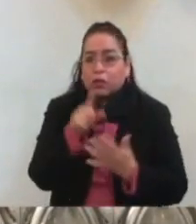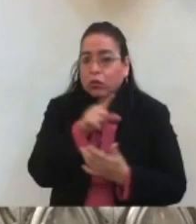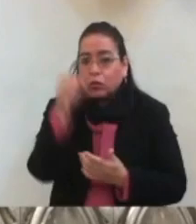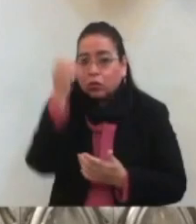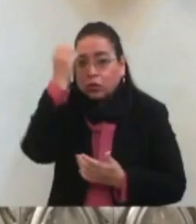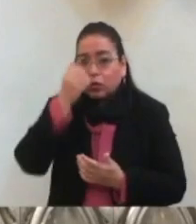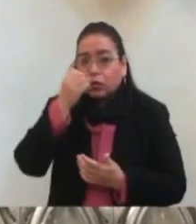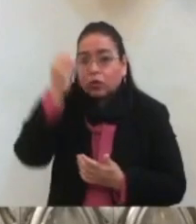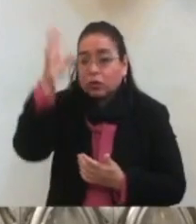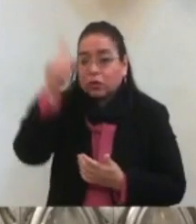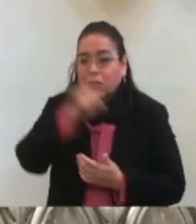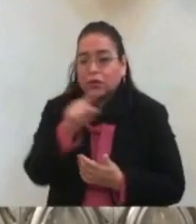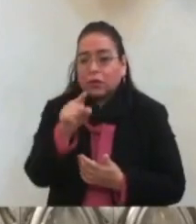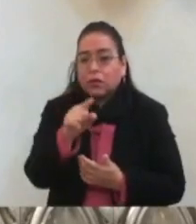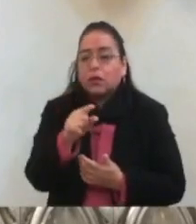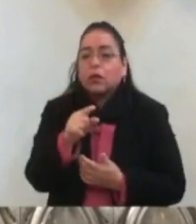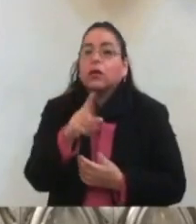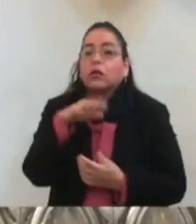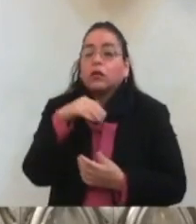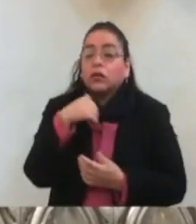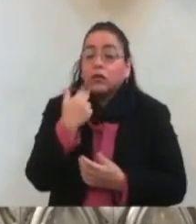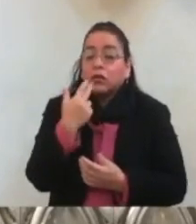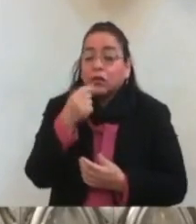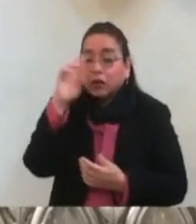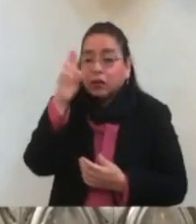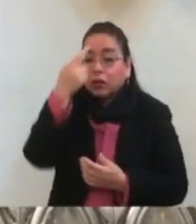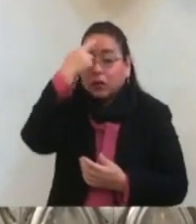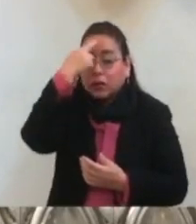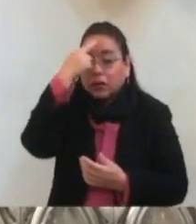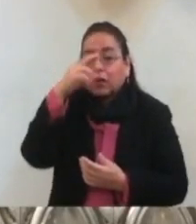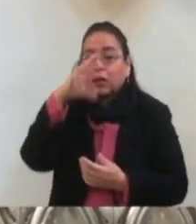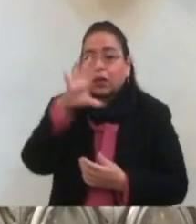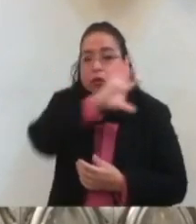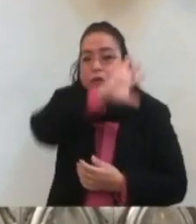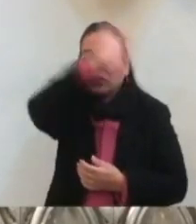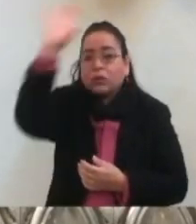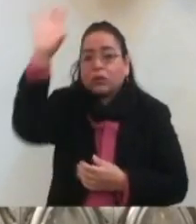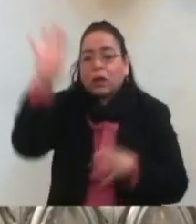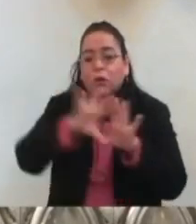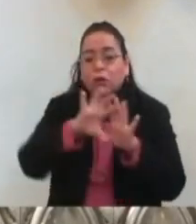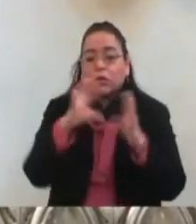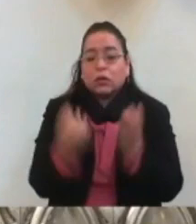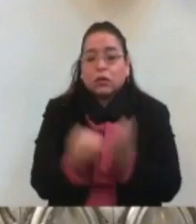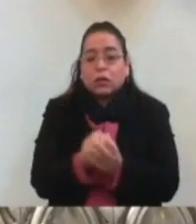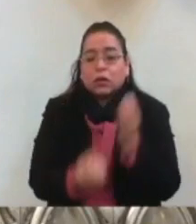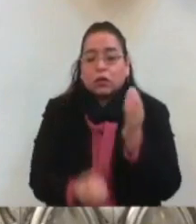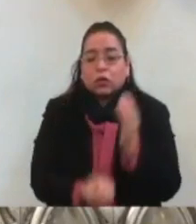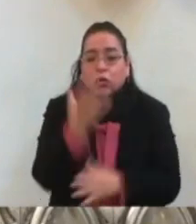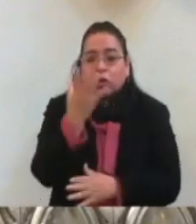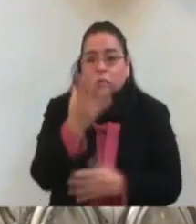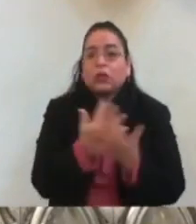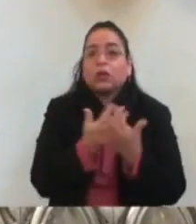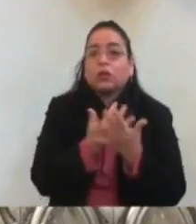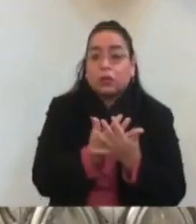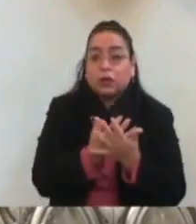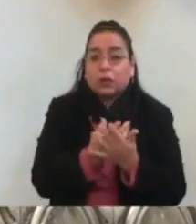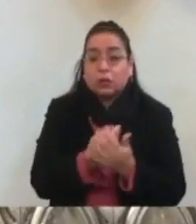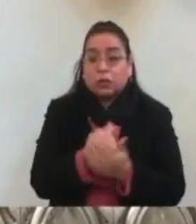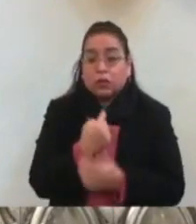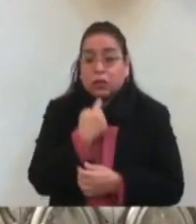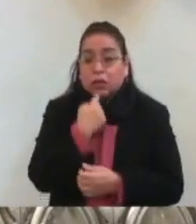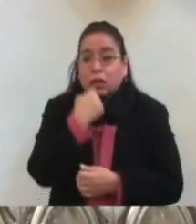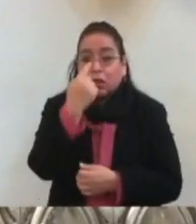esperamos un cielo nuevo y una tierra nueva es decir